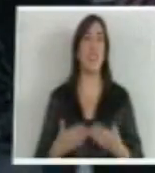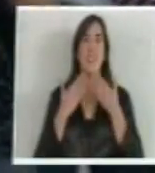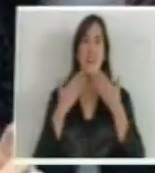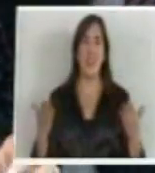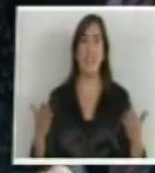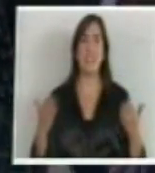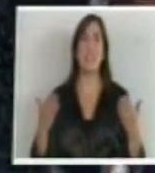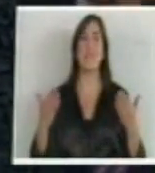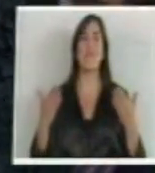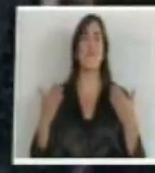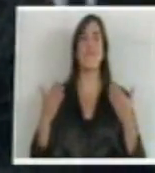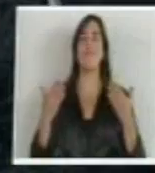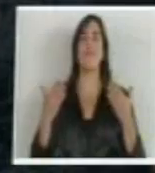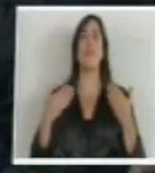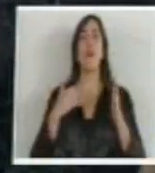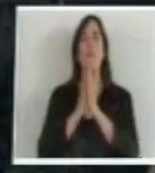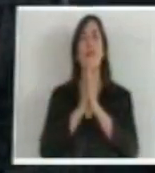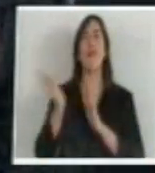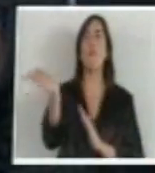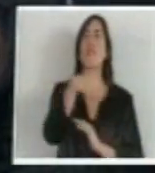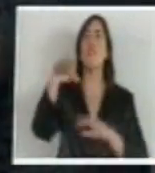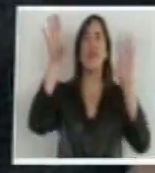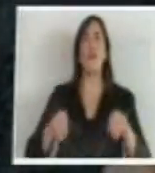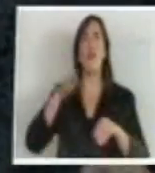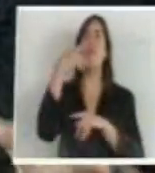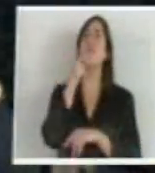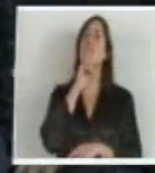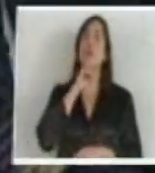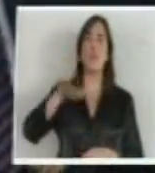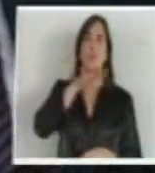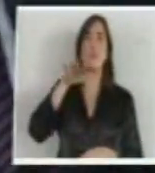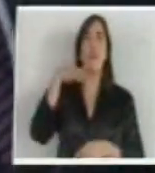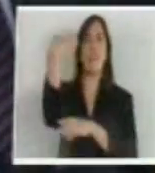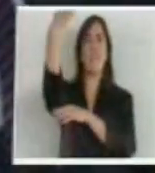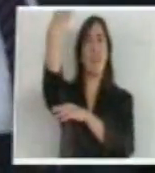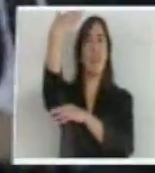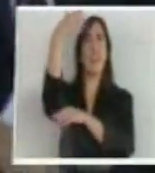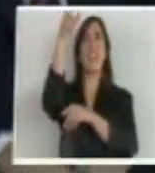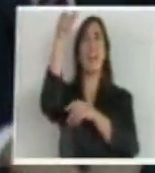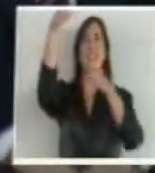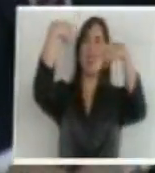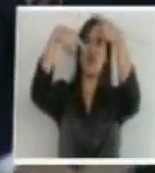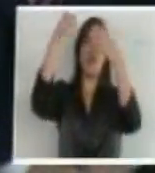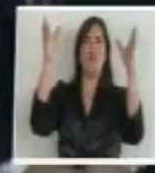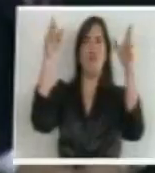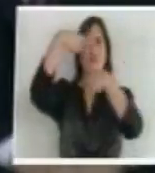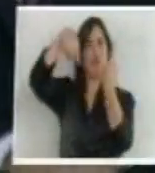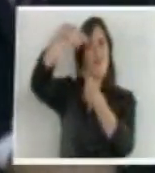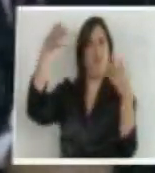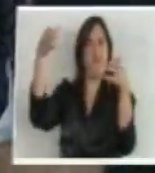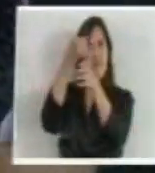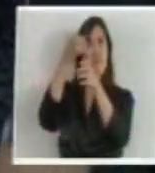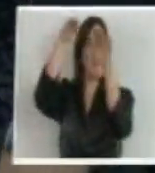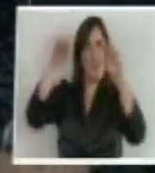Chicos, enrollen las banderas que quiero ver a todos los tucumanos y a todas las tucumanas. Por favor, sean buenitos